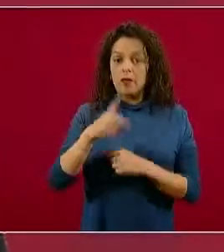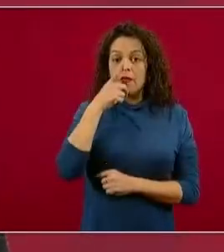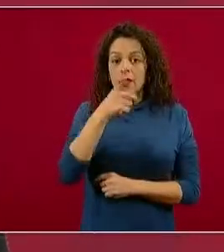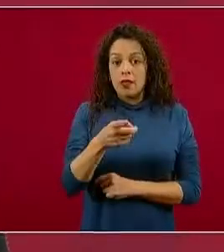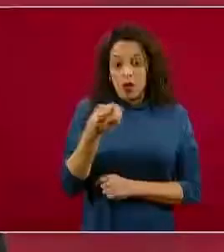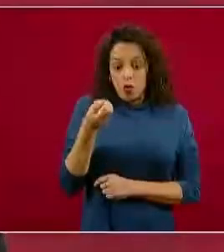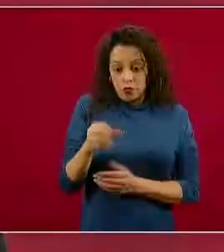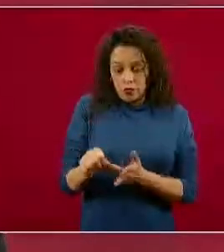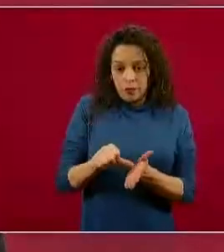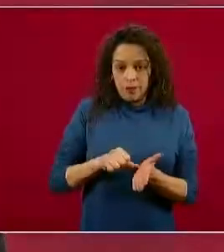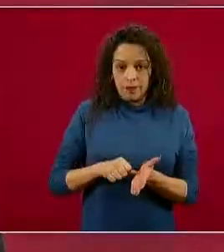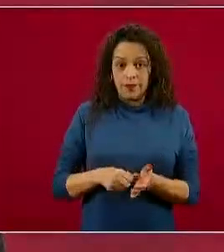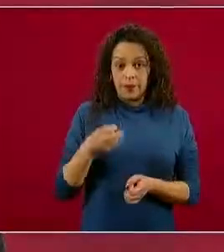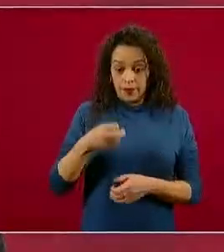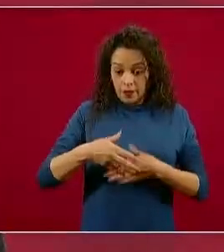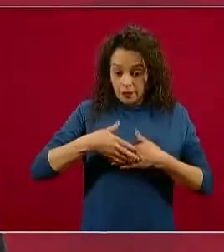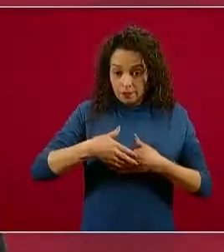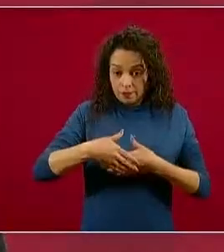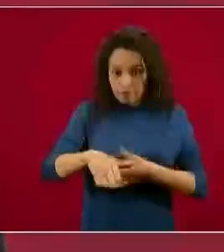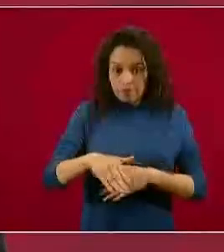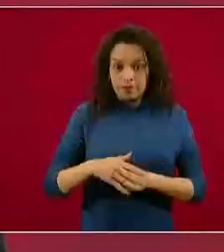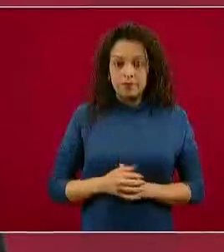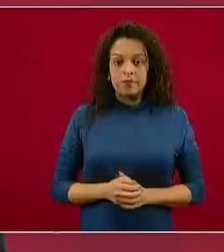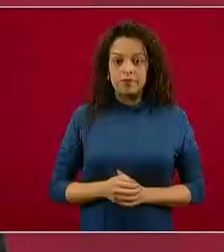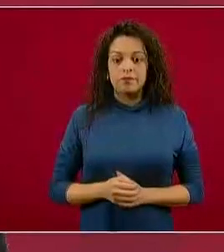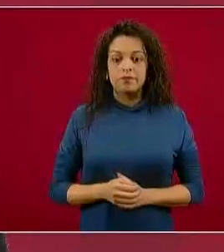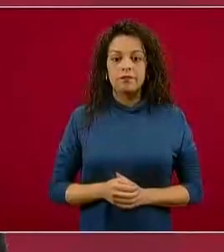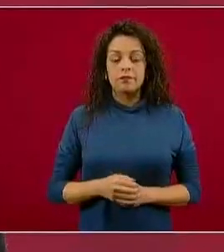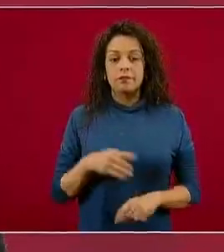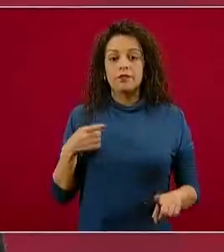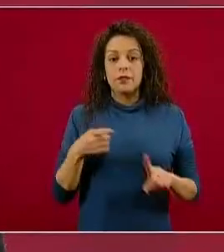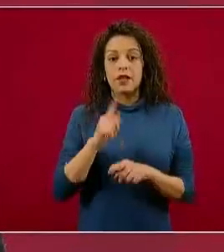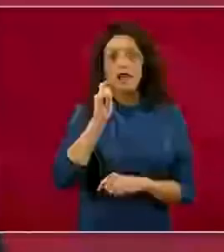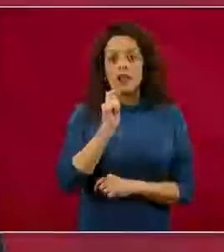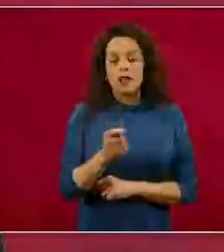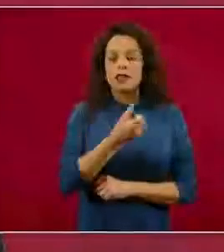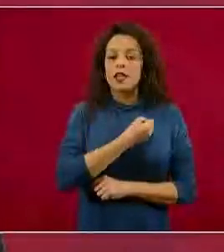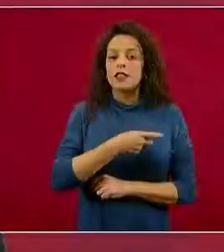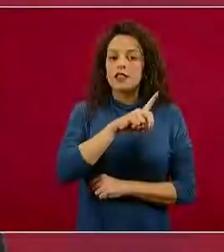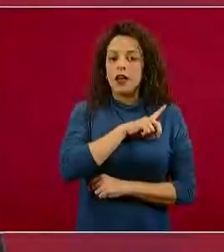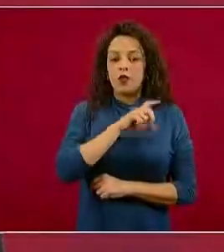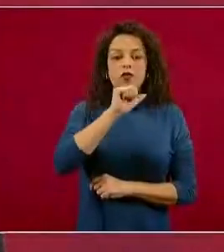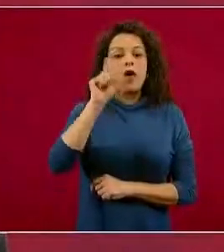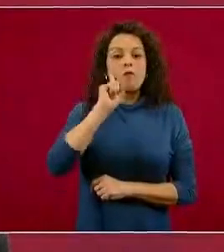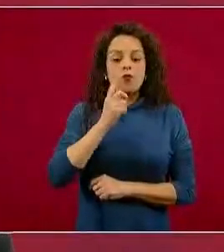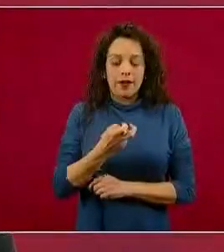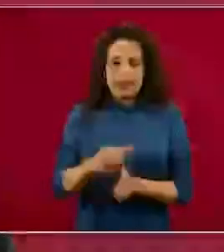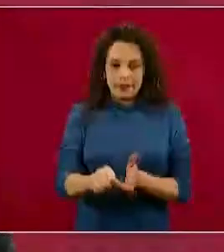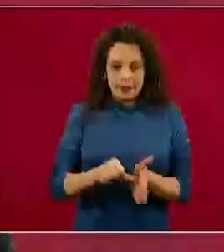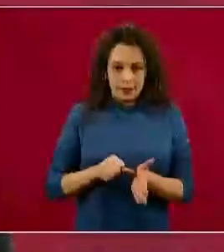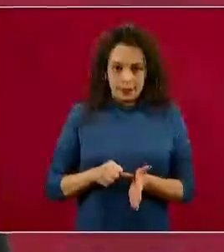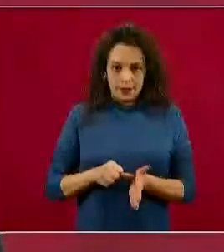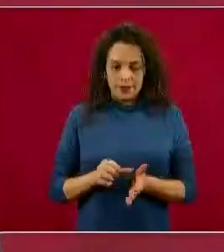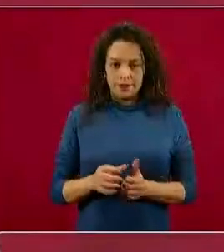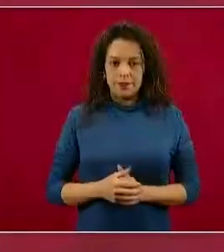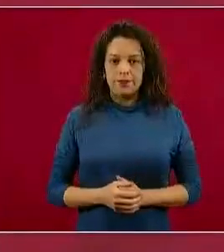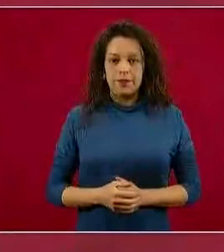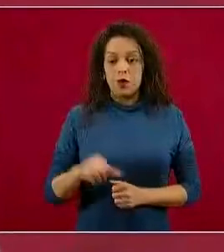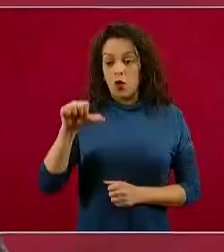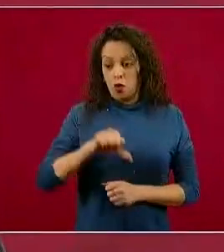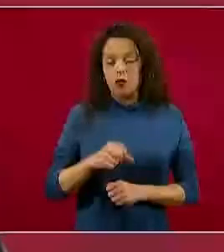por consecuencia, el mes de octubre en general se acepta como el mes de la salud de la mujer. Y hoy vamos a hablar precisamente de eso.